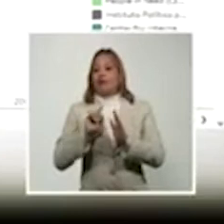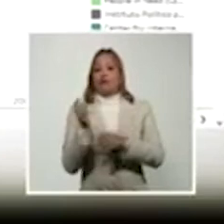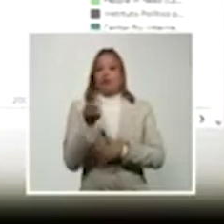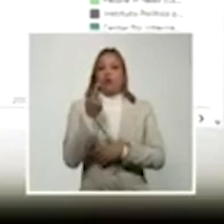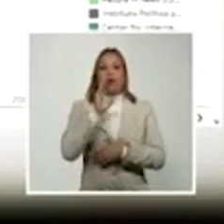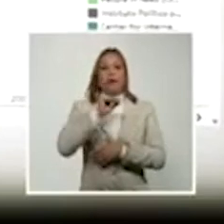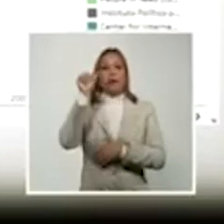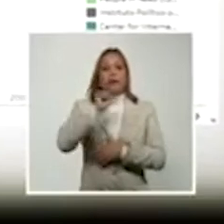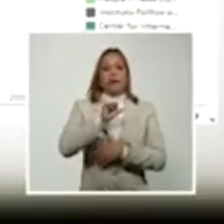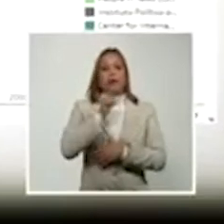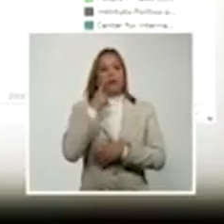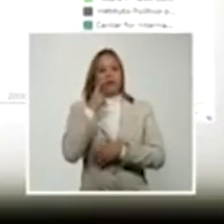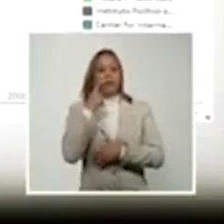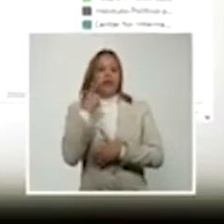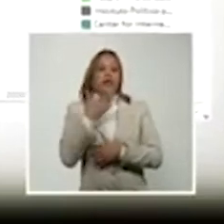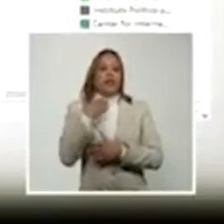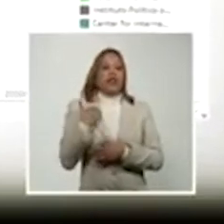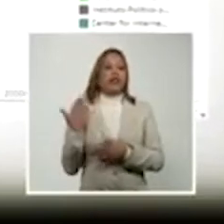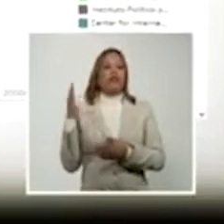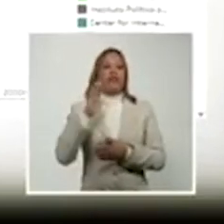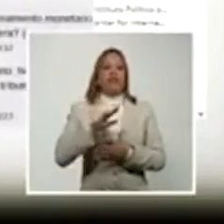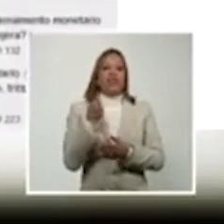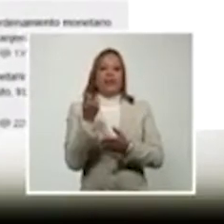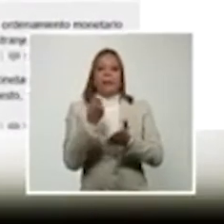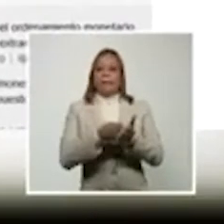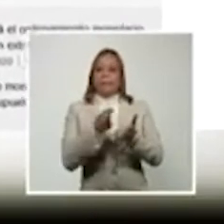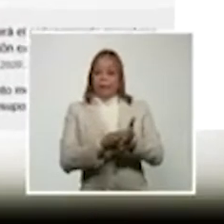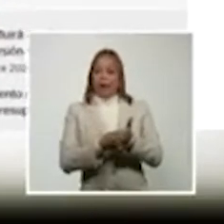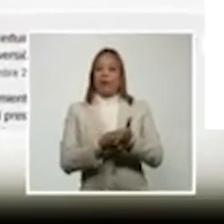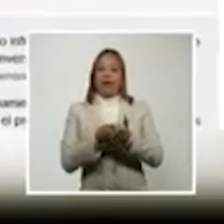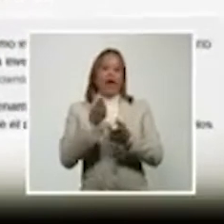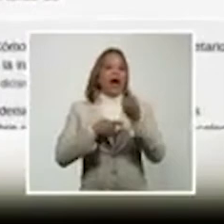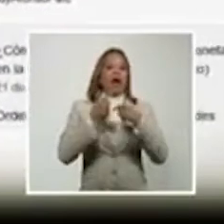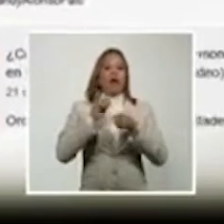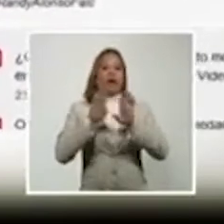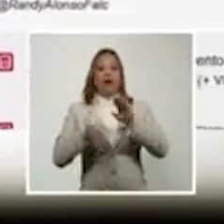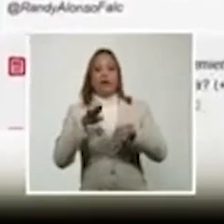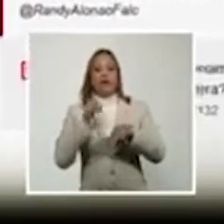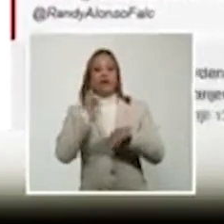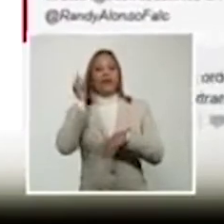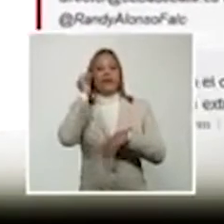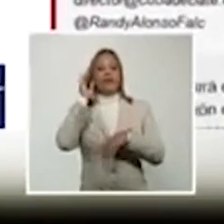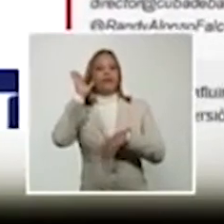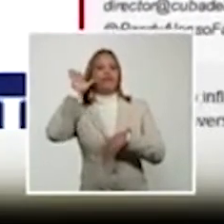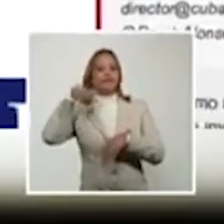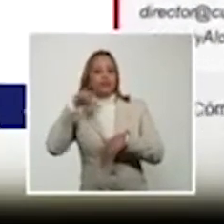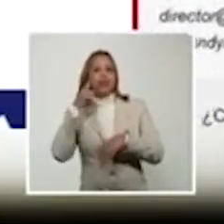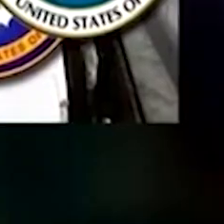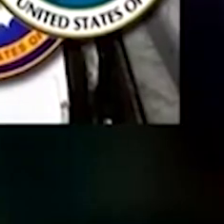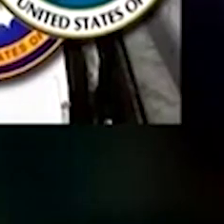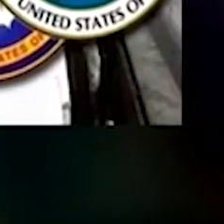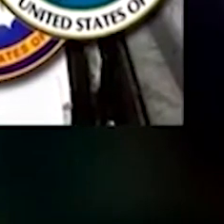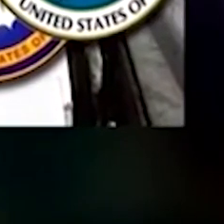de intoxicación de los medios corporativos internacionales. Las dos redes se sostienen